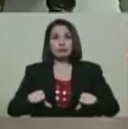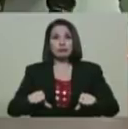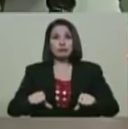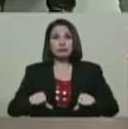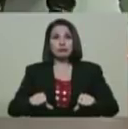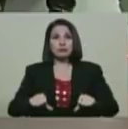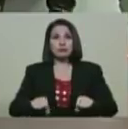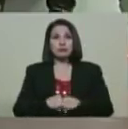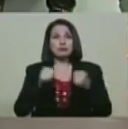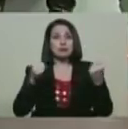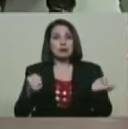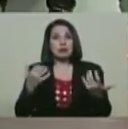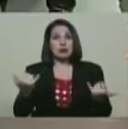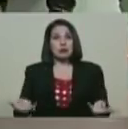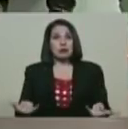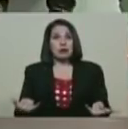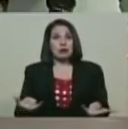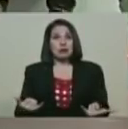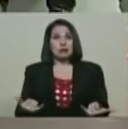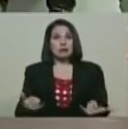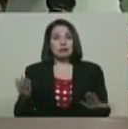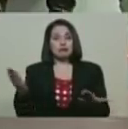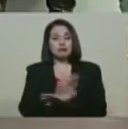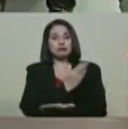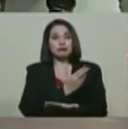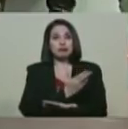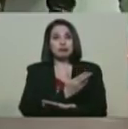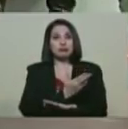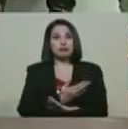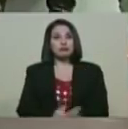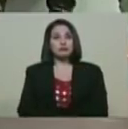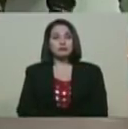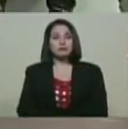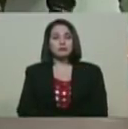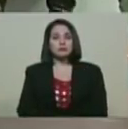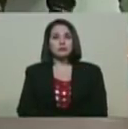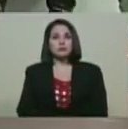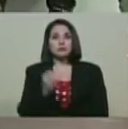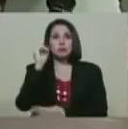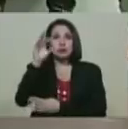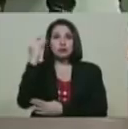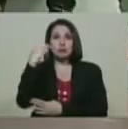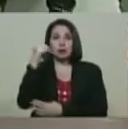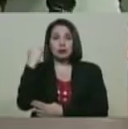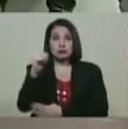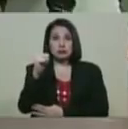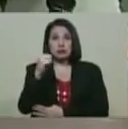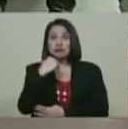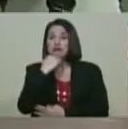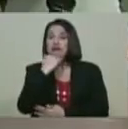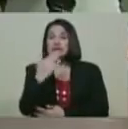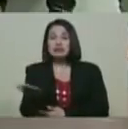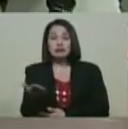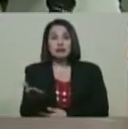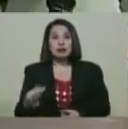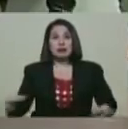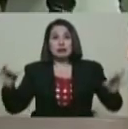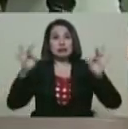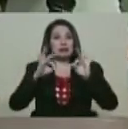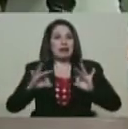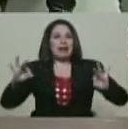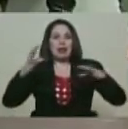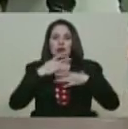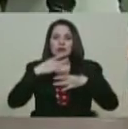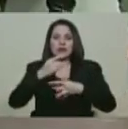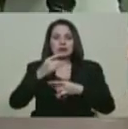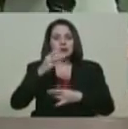Una Asamblea Nacional desdibujada. Una Asamblea Nacional que no sirve para los intereses